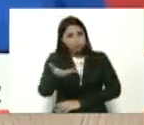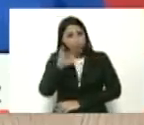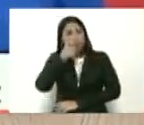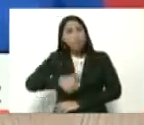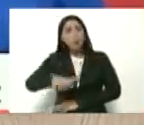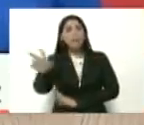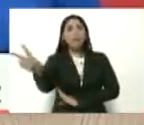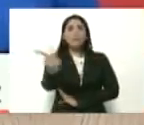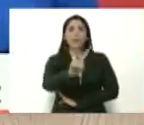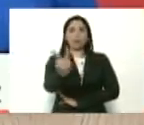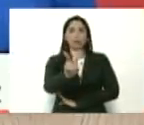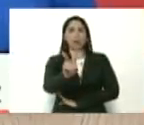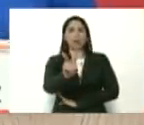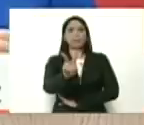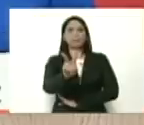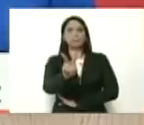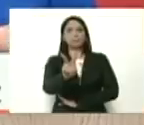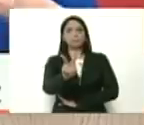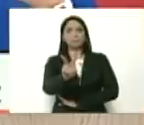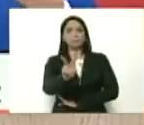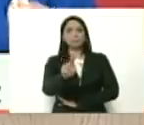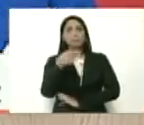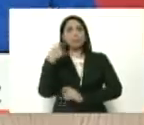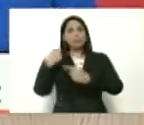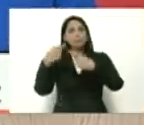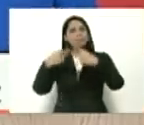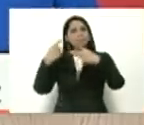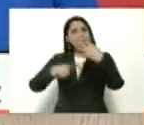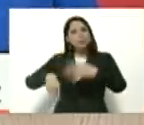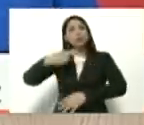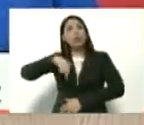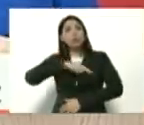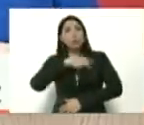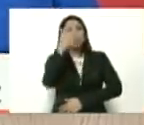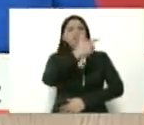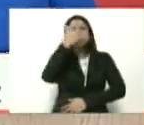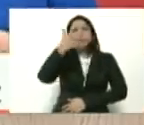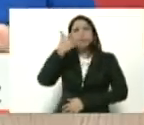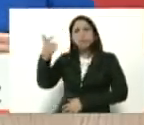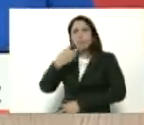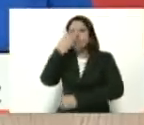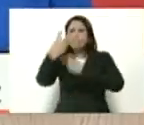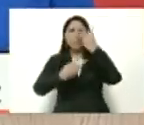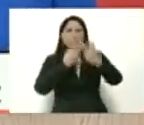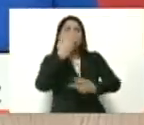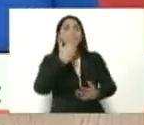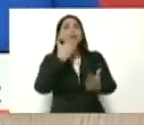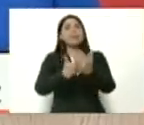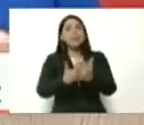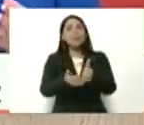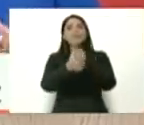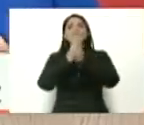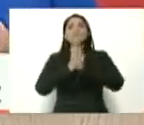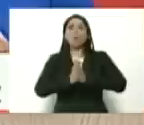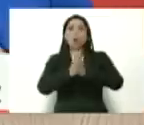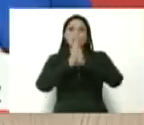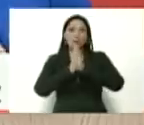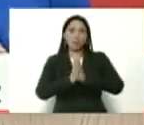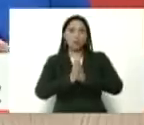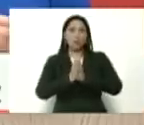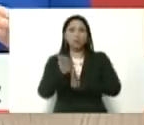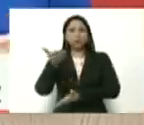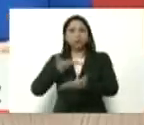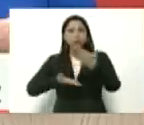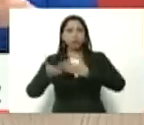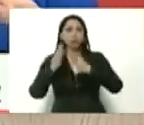venezolana que los casos los estamos buscando y allí pedimos la mayor de la colaboración de todos y de